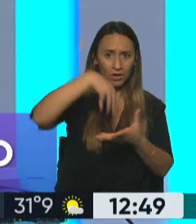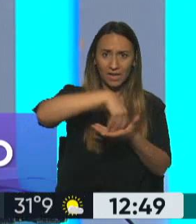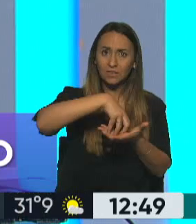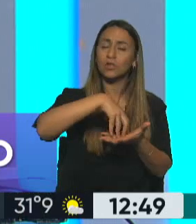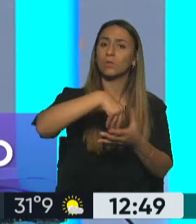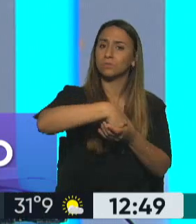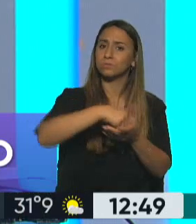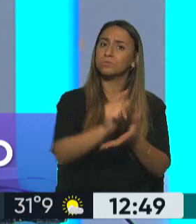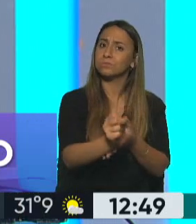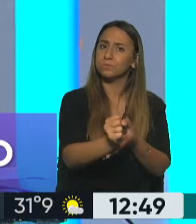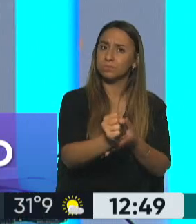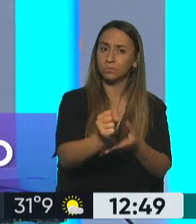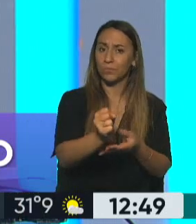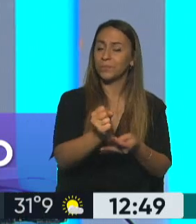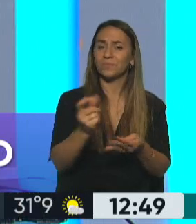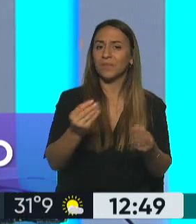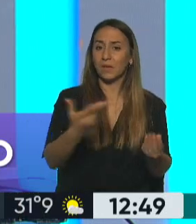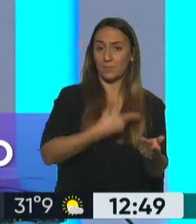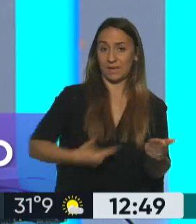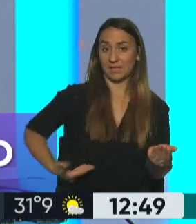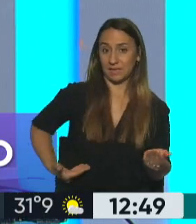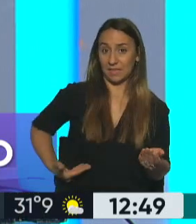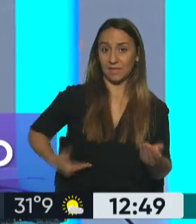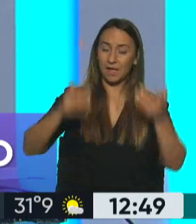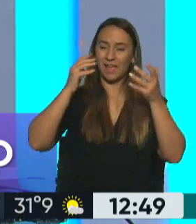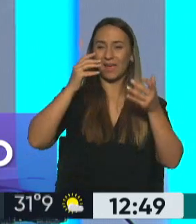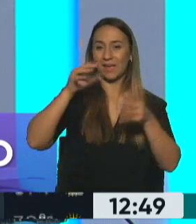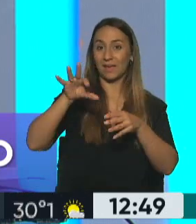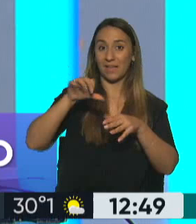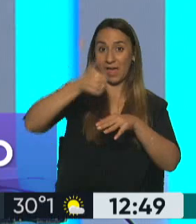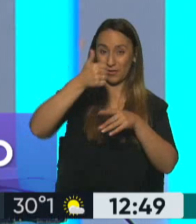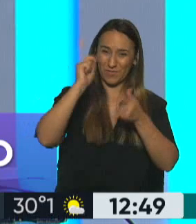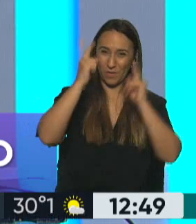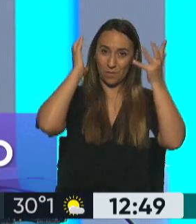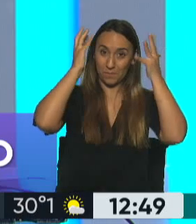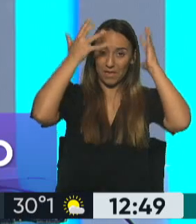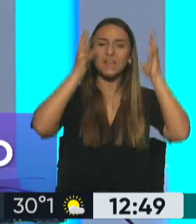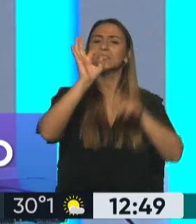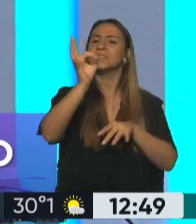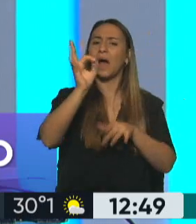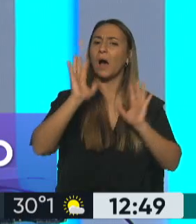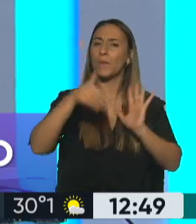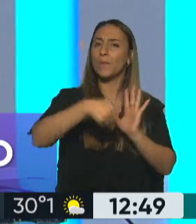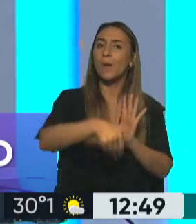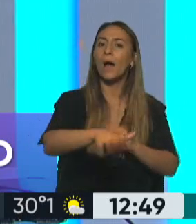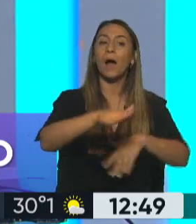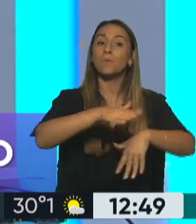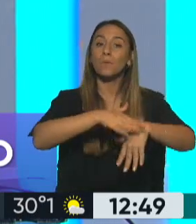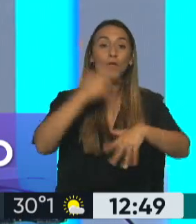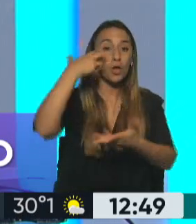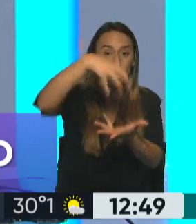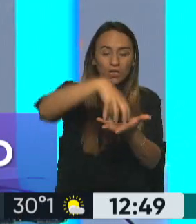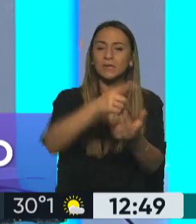decir? El presidente de la Nación electo, Javier Milei, sabe que vienen tiempos en el Congreso que se necesita